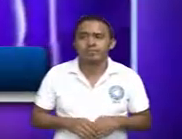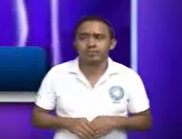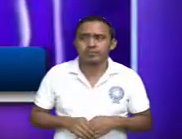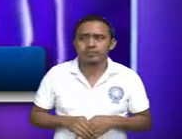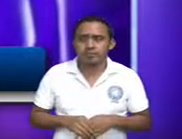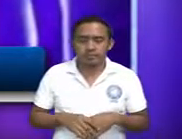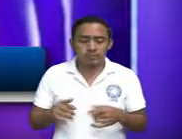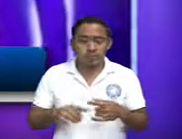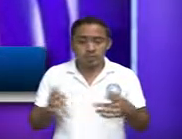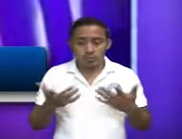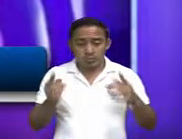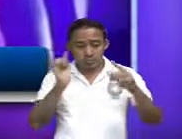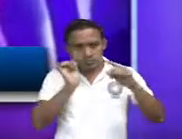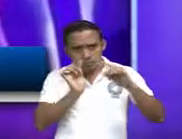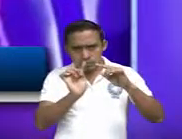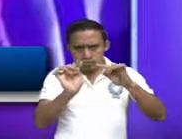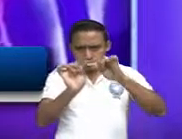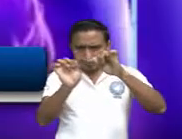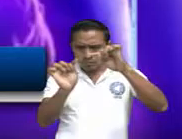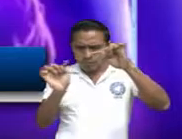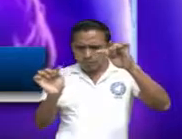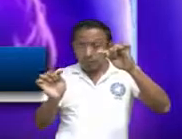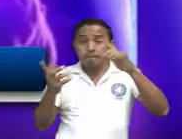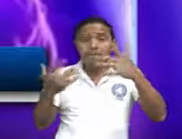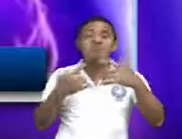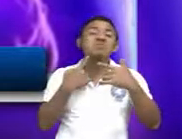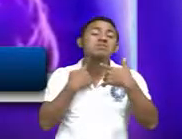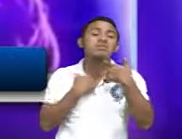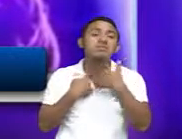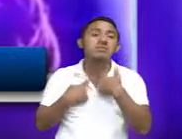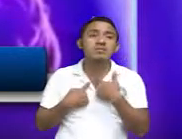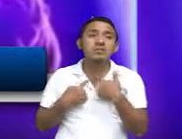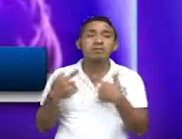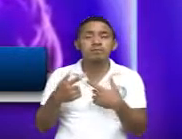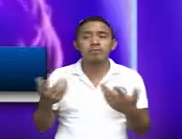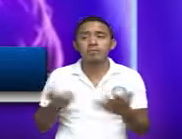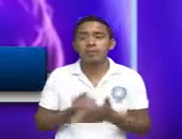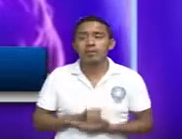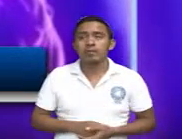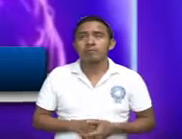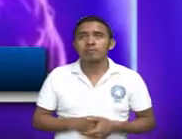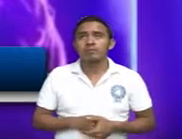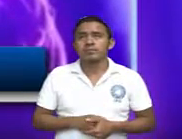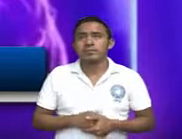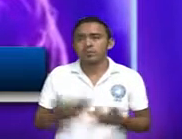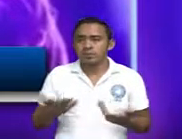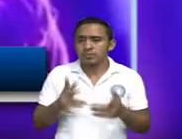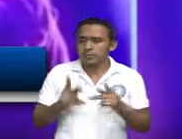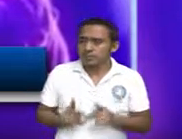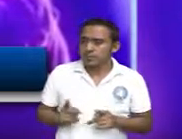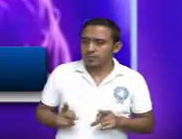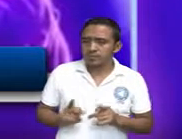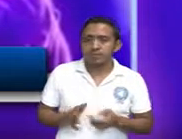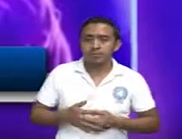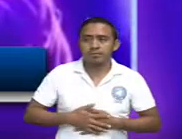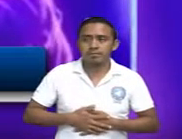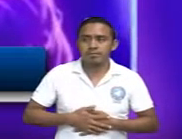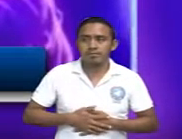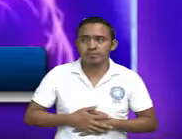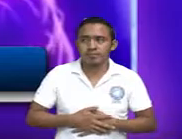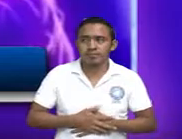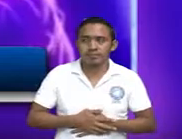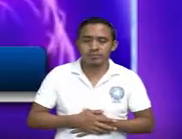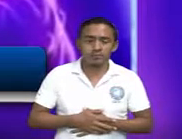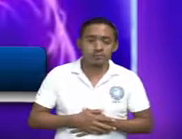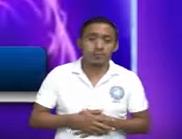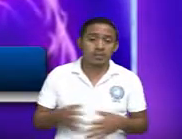las venas, las varices y todo cualquier problema que podamos encontrar pues, en el tracto digestivo alto. ¿Cómo tiene que llegar el paciente? El único requisito